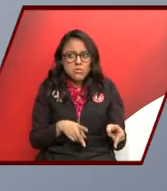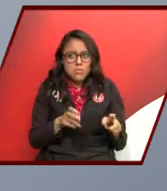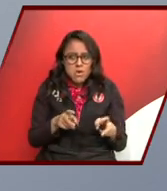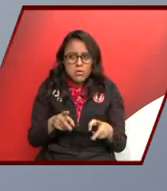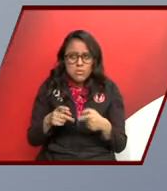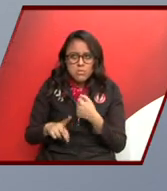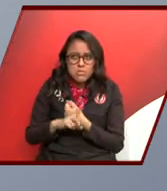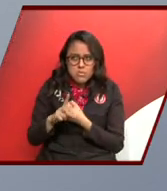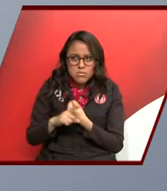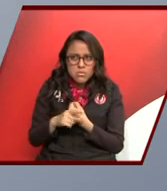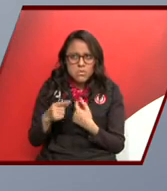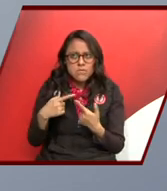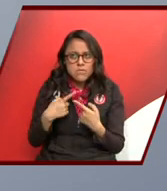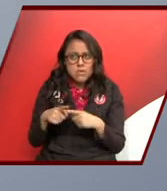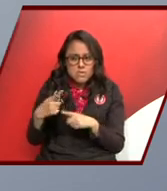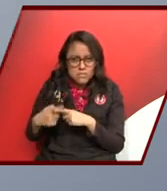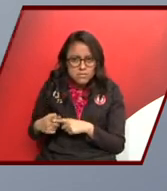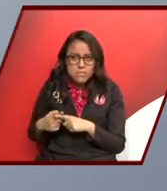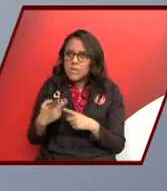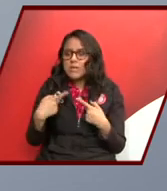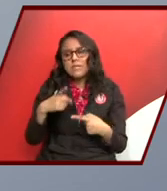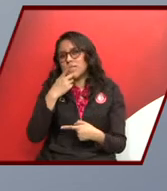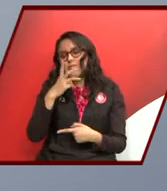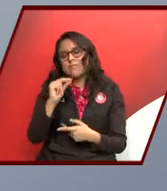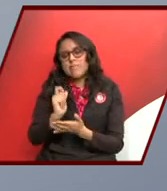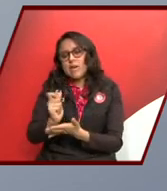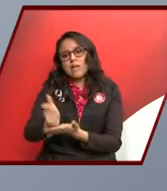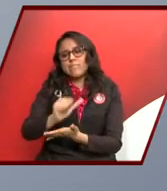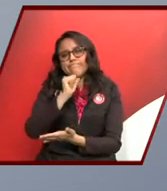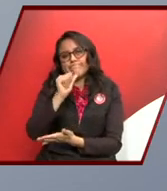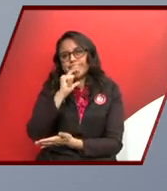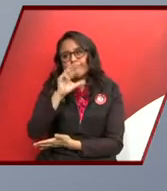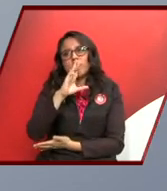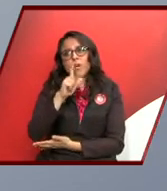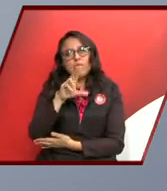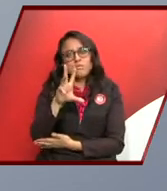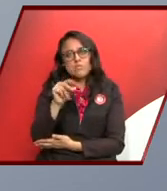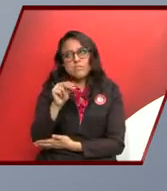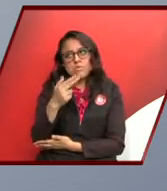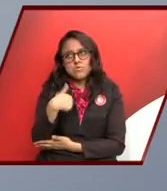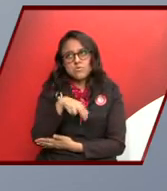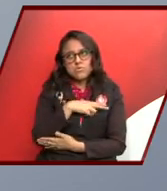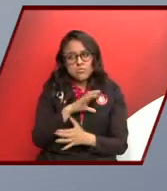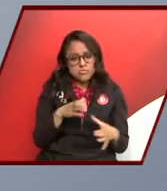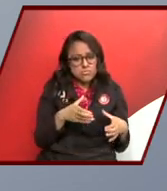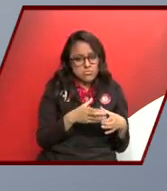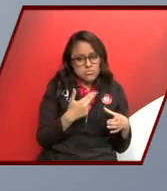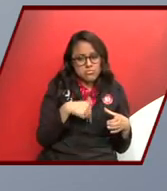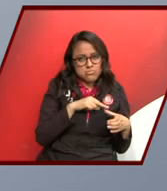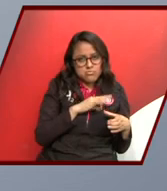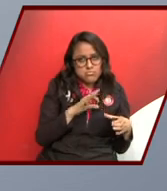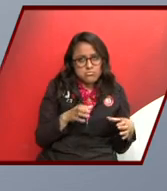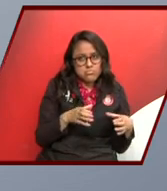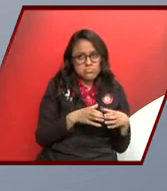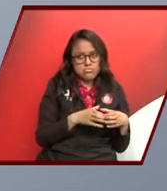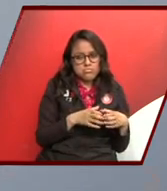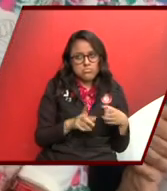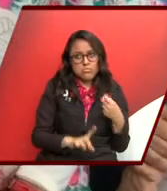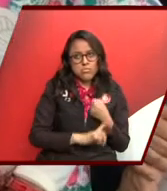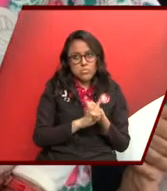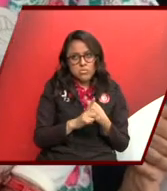seguía todo eso, y la gente empezó a dejar de pagar y empezamos a tener nosotros mismos nuestra